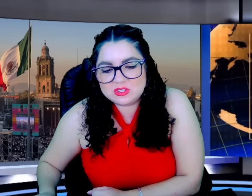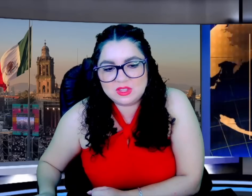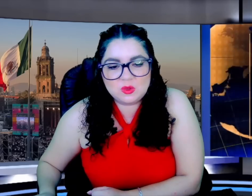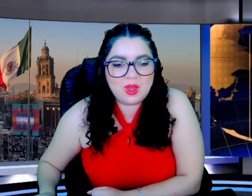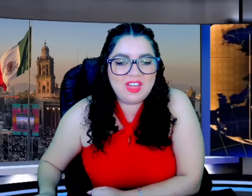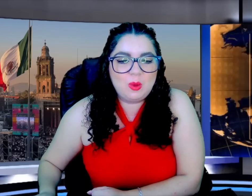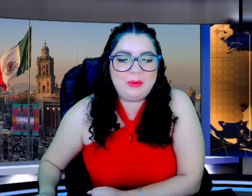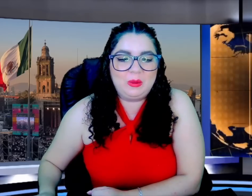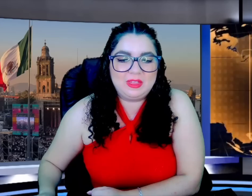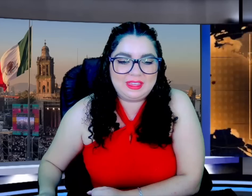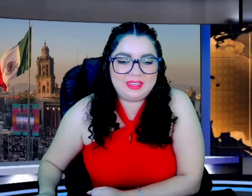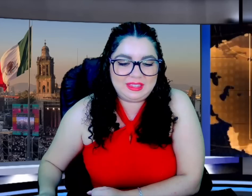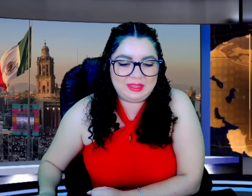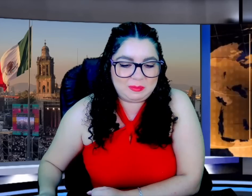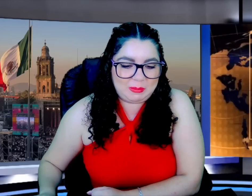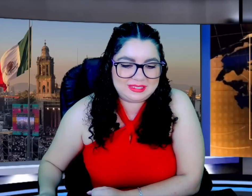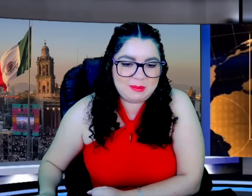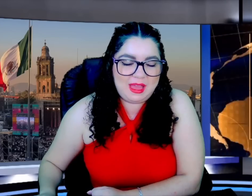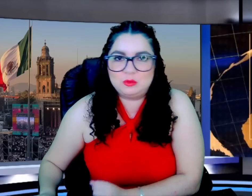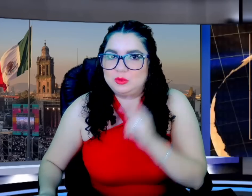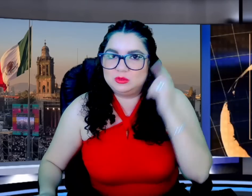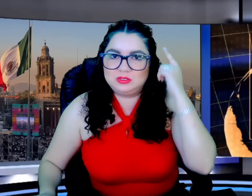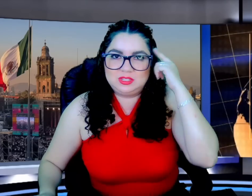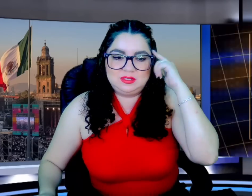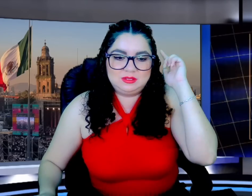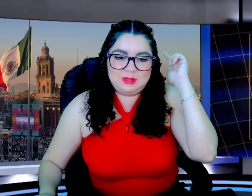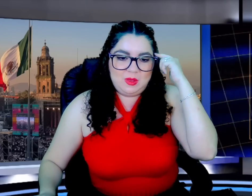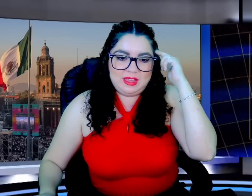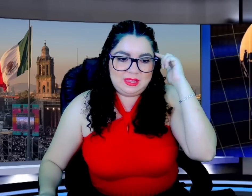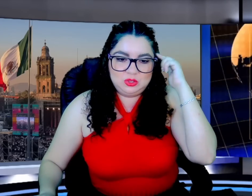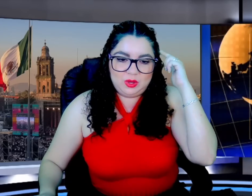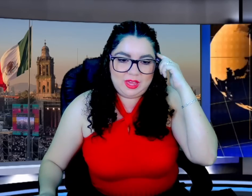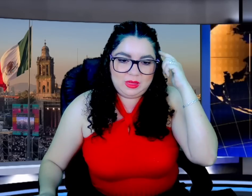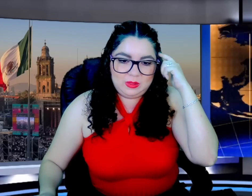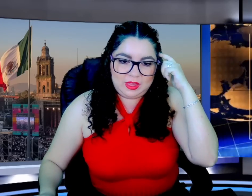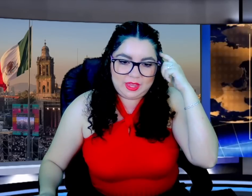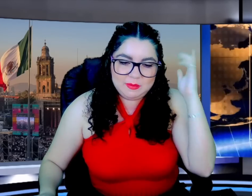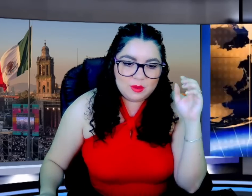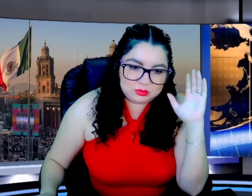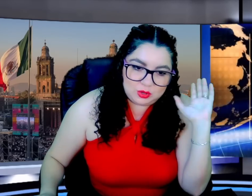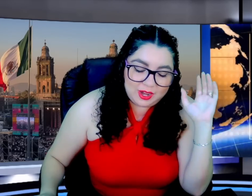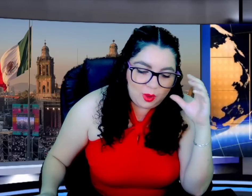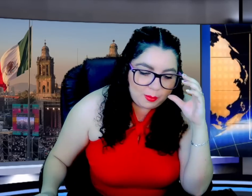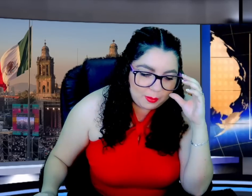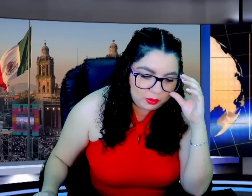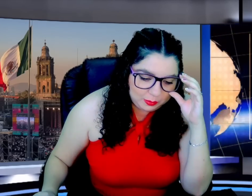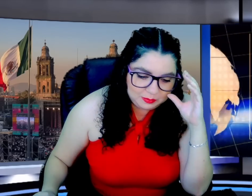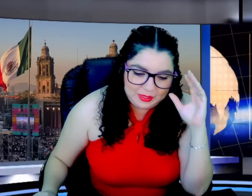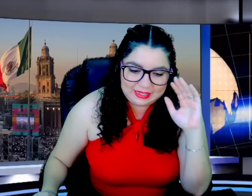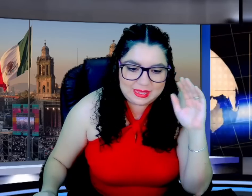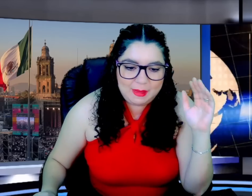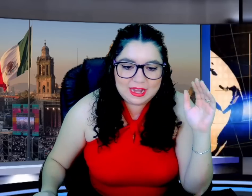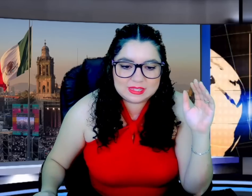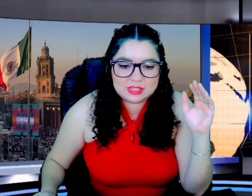borracho, está drogado, pero de que está mal, pues si de plano ya está bien tocado de acá, pues yo creo, pero